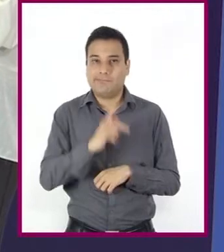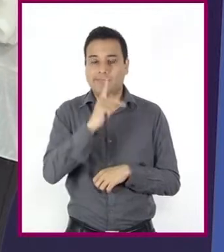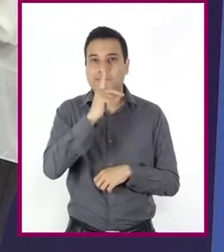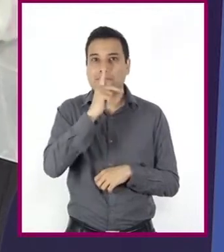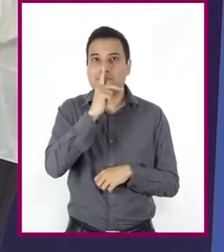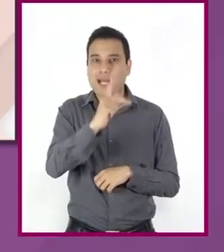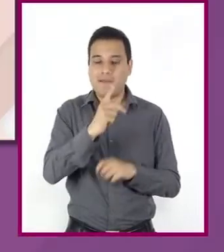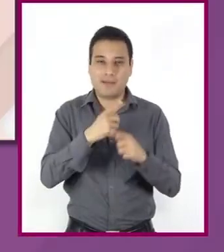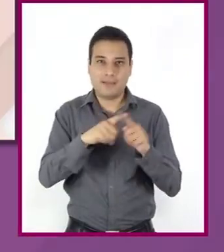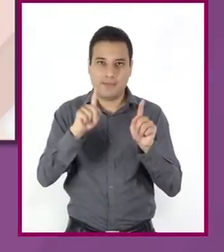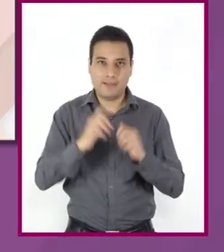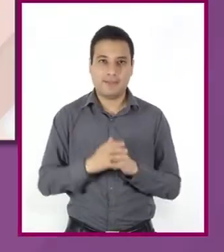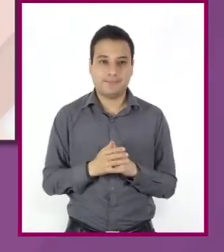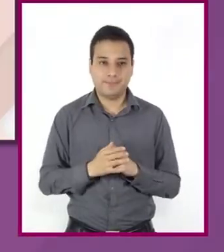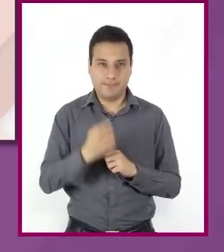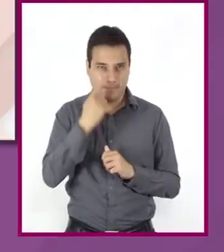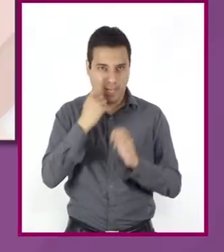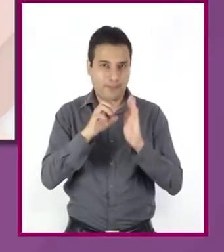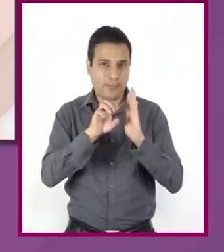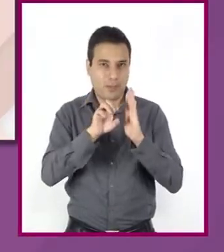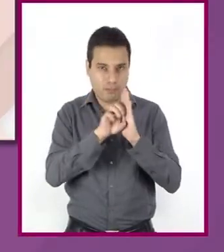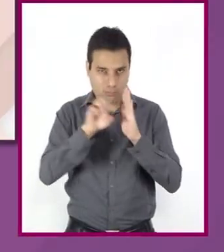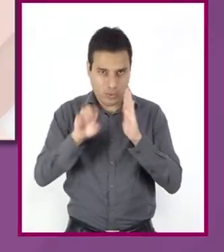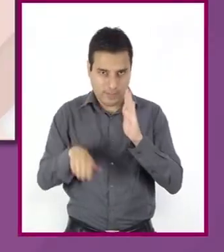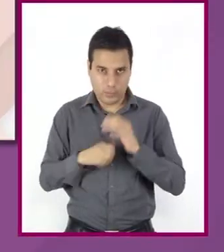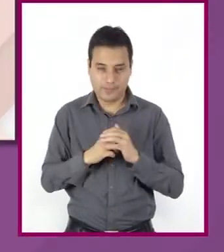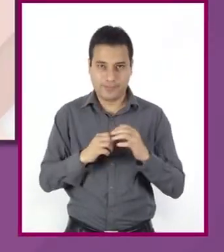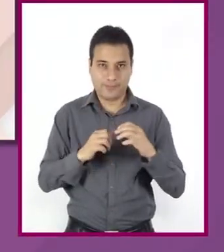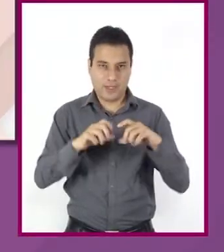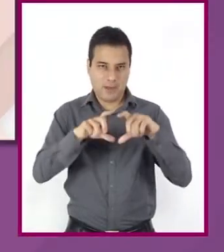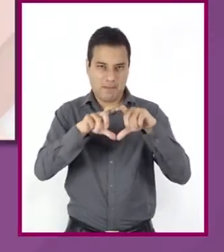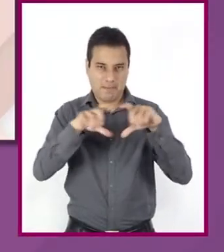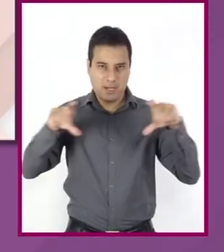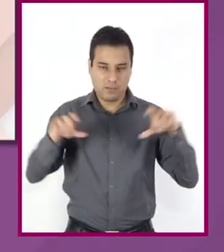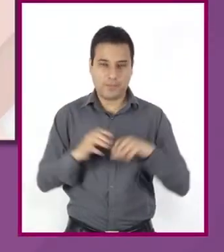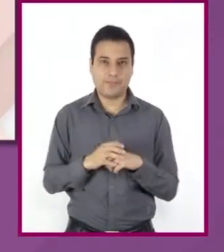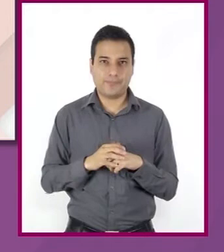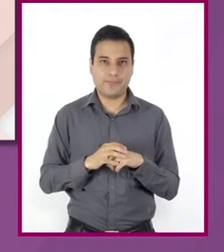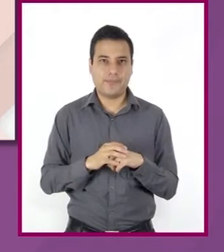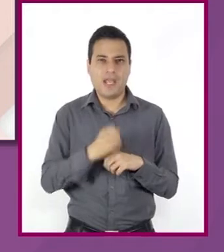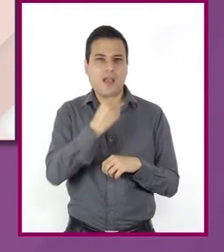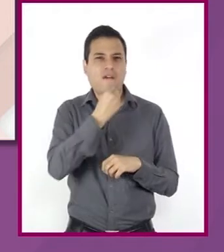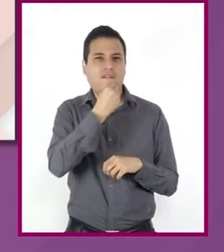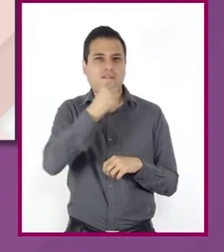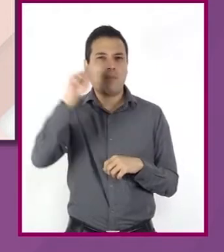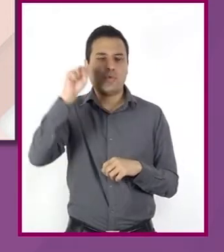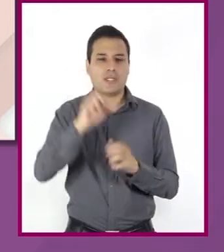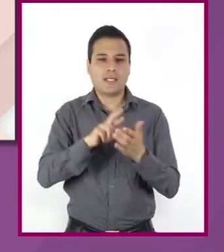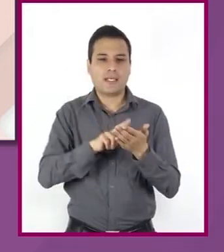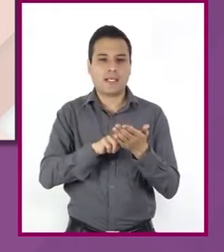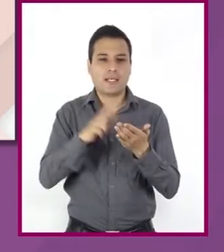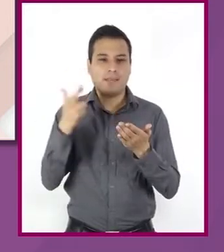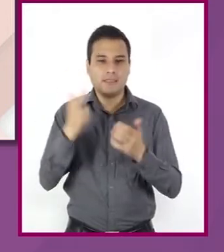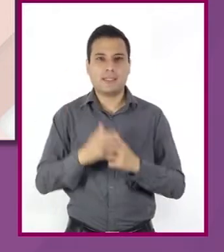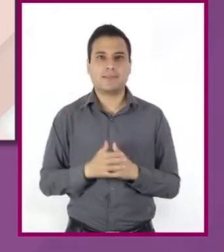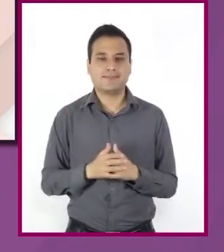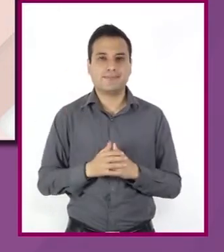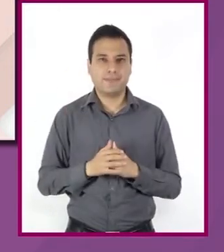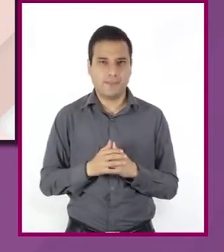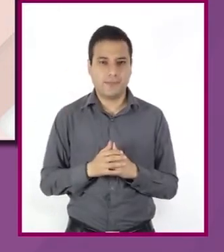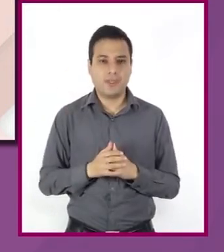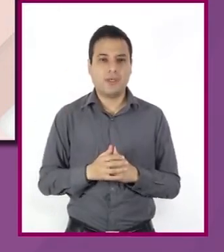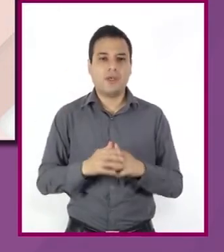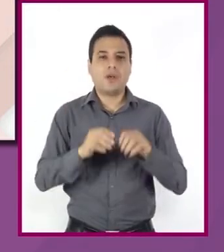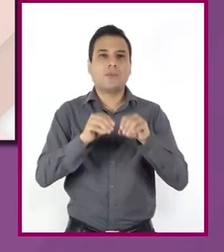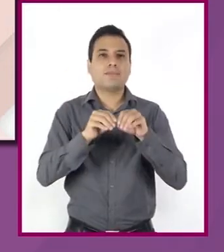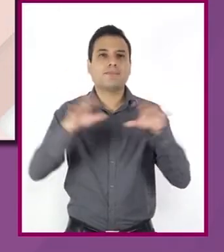de un personaje. Observemos el primer párrafo. Una famosa revista publicó que el cantante agradecía a su